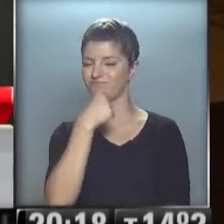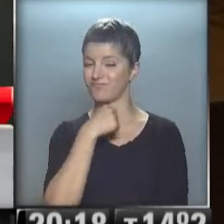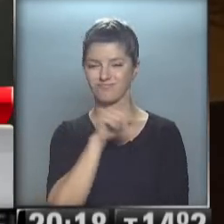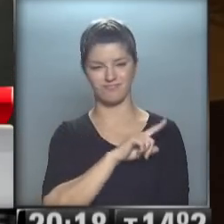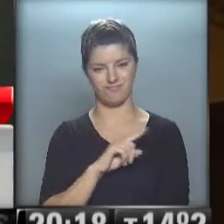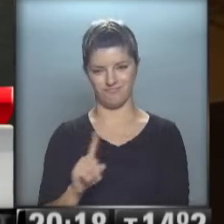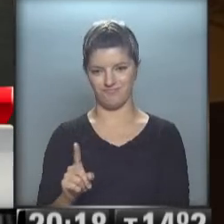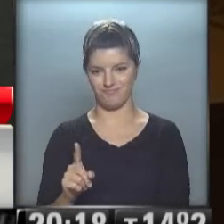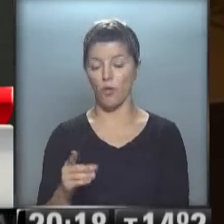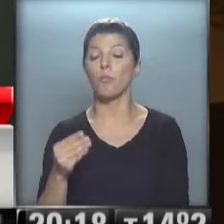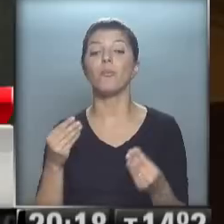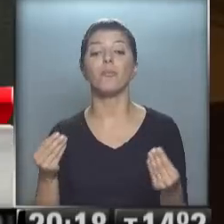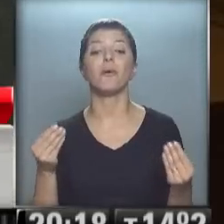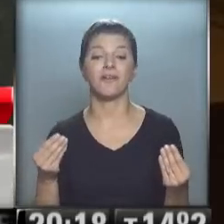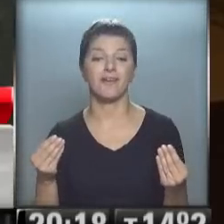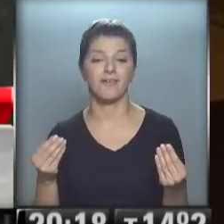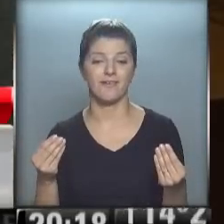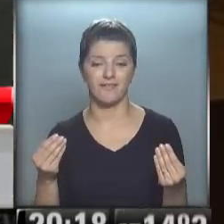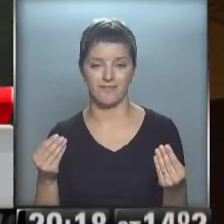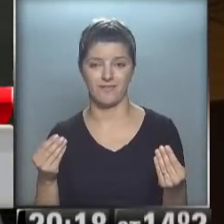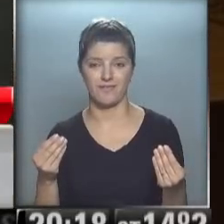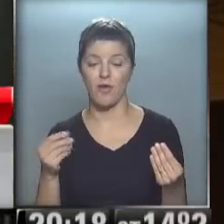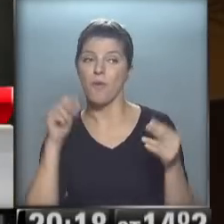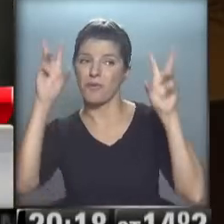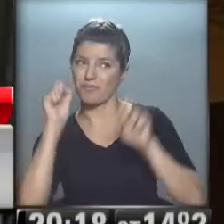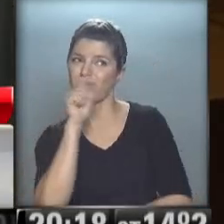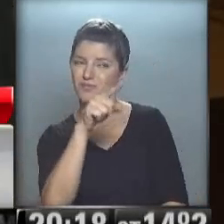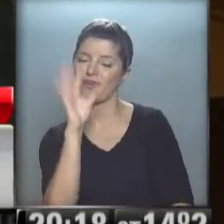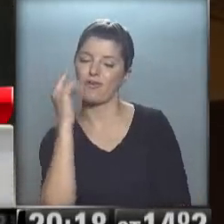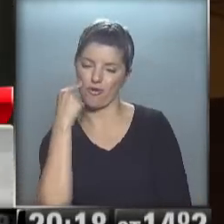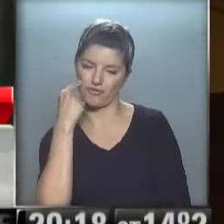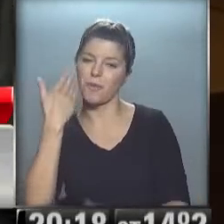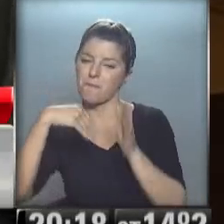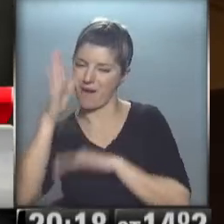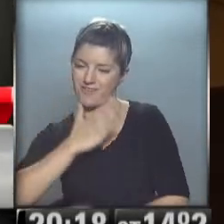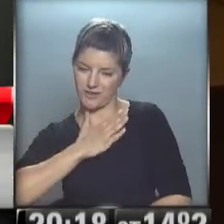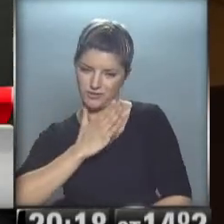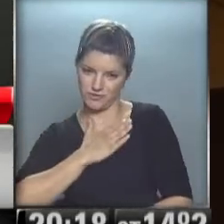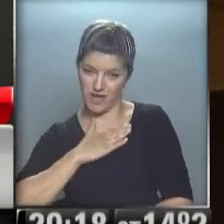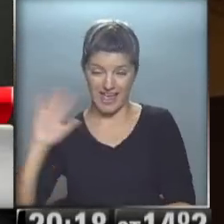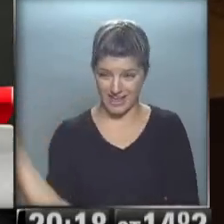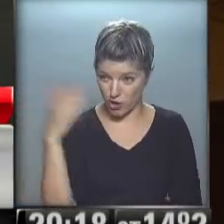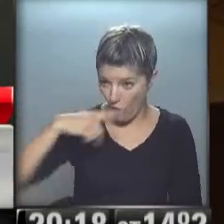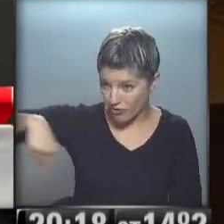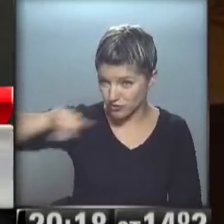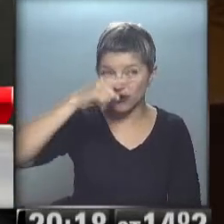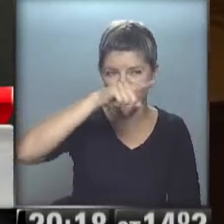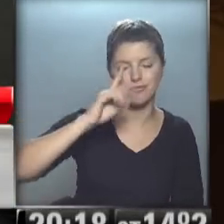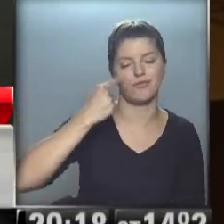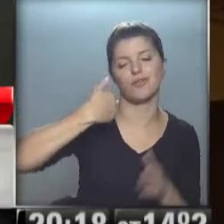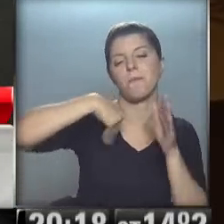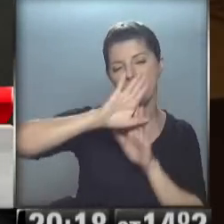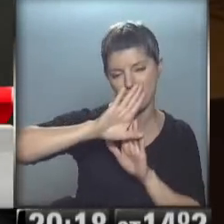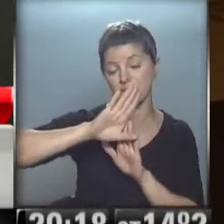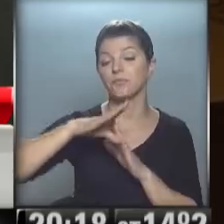hacer esto por razones que ellos conocen mucho mejor que yo y todos nosotros. Yo creo que hoy en